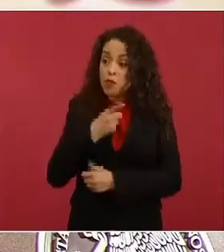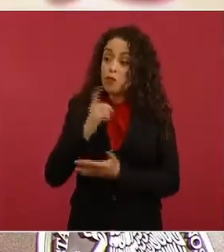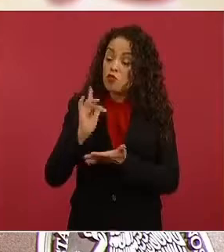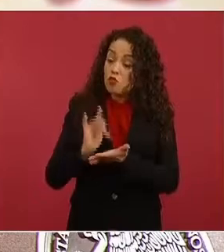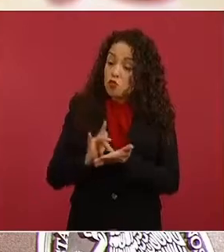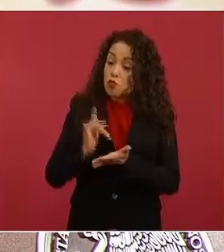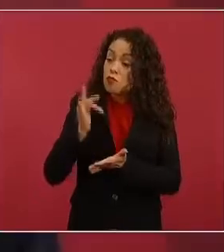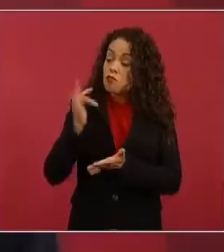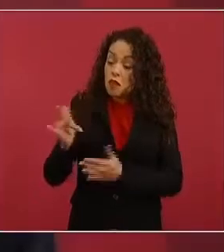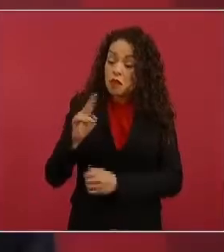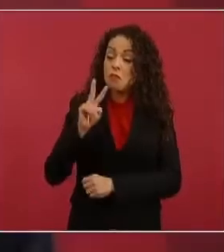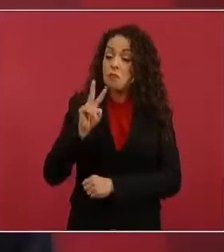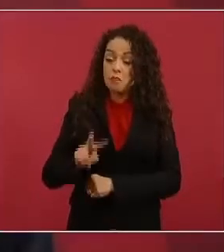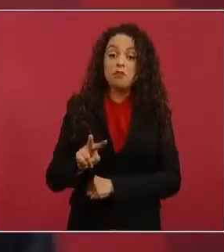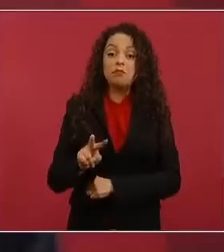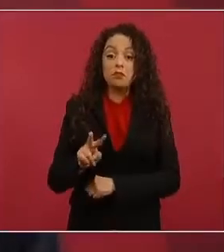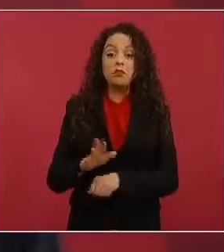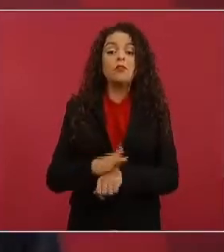porque